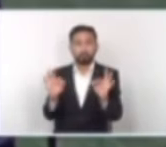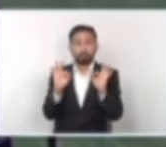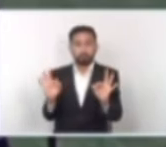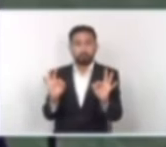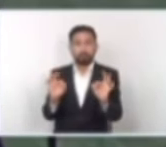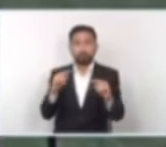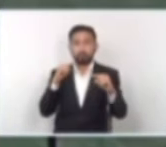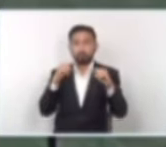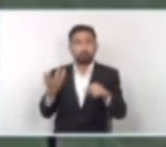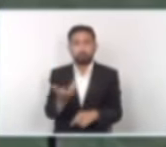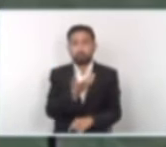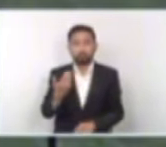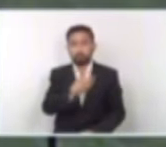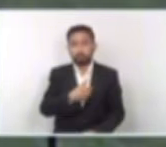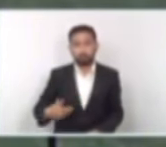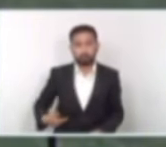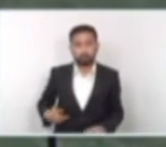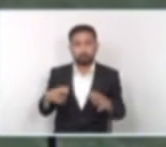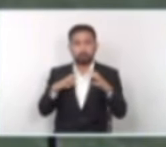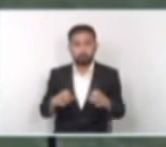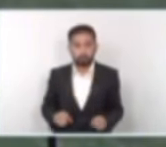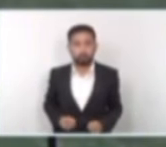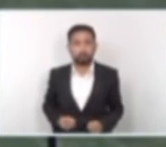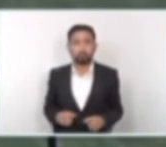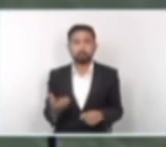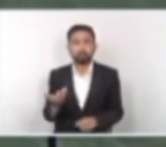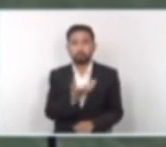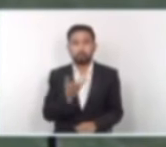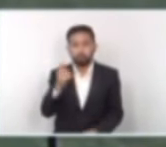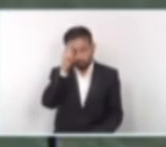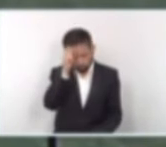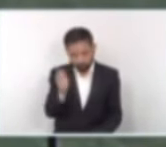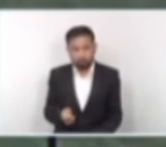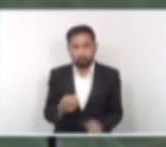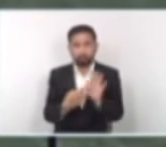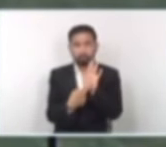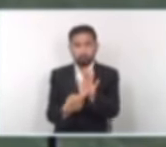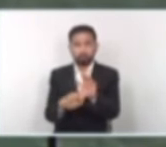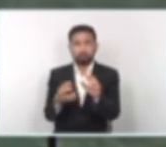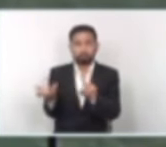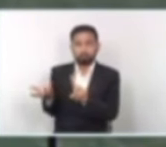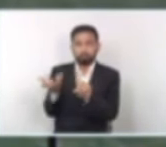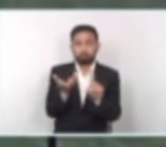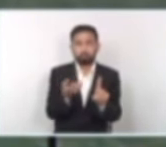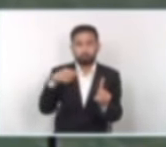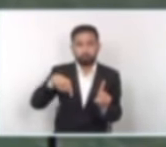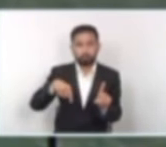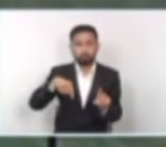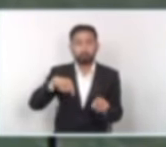excelentísimo jefe de Estado y de Gobierno, honorables miembros de las delegaciones que nos acompañan en este día,